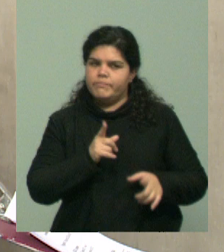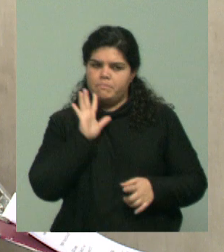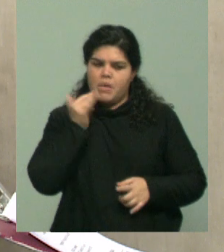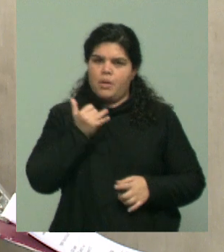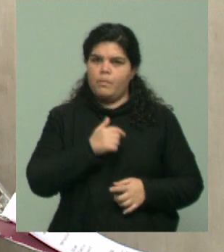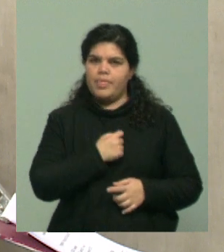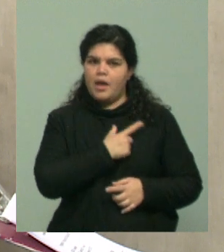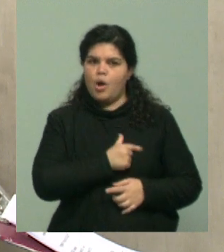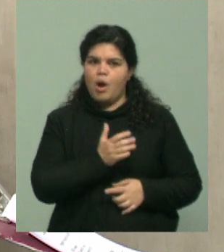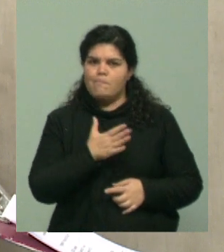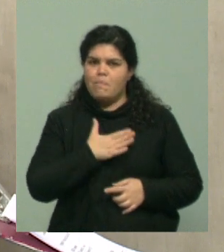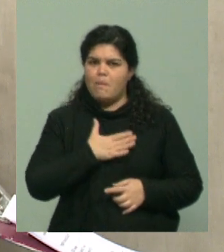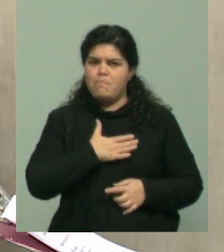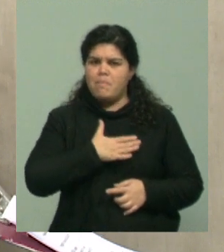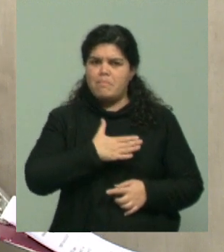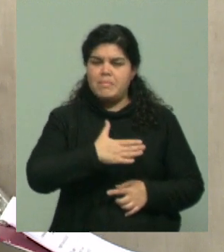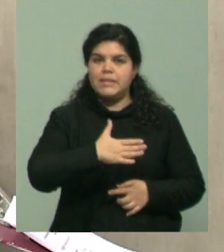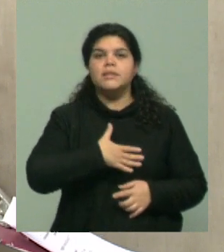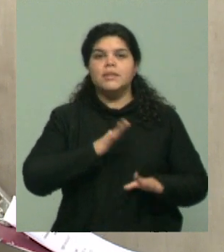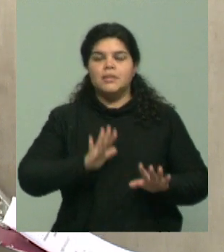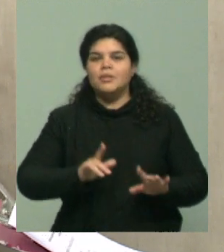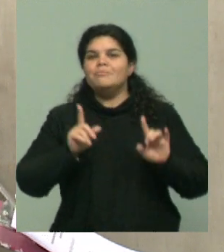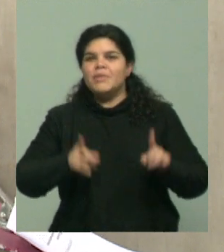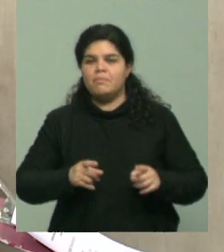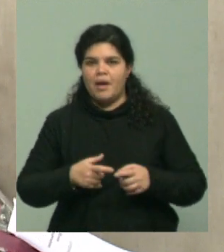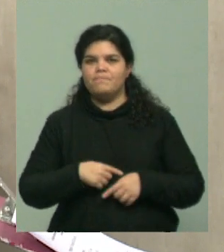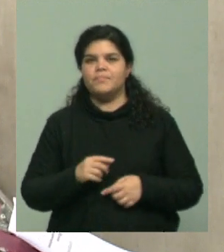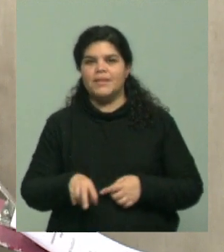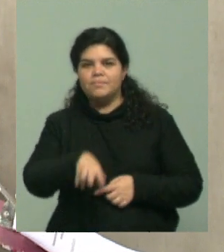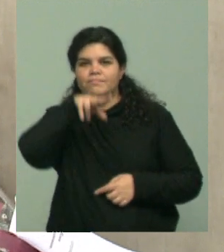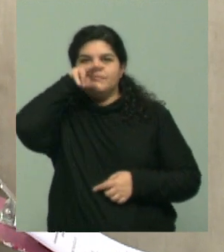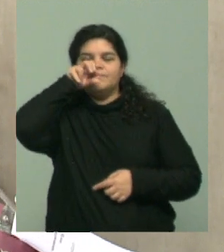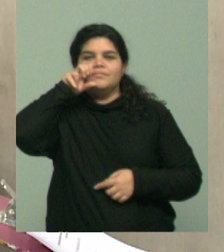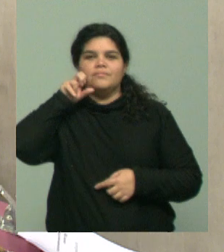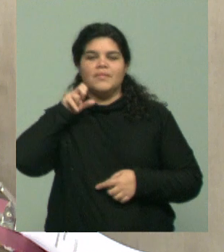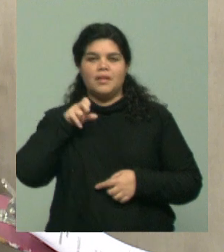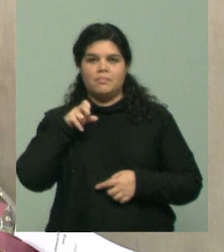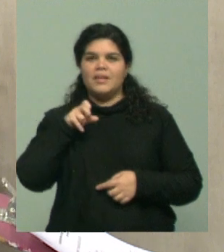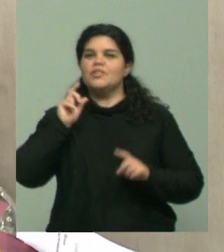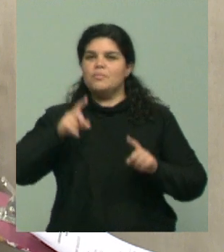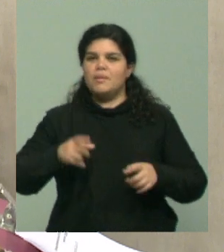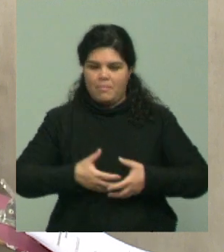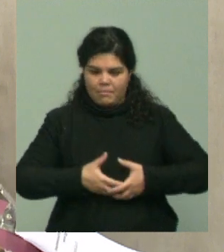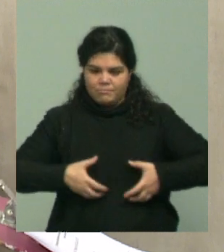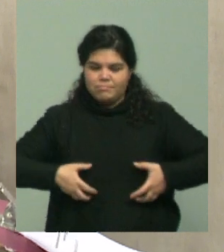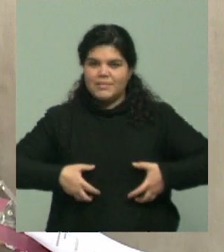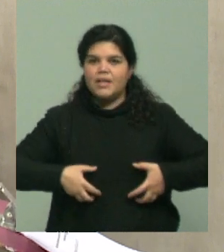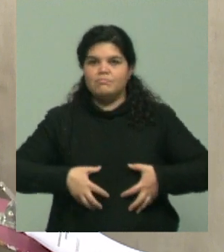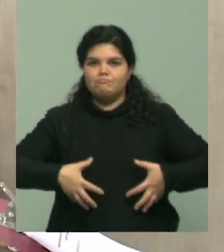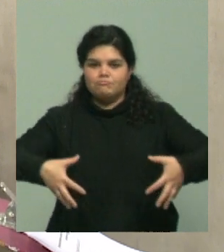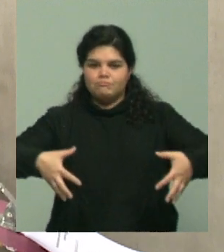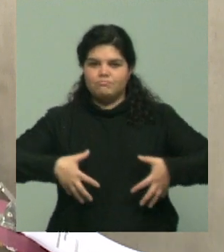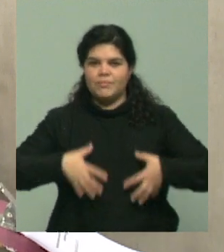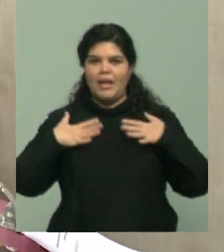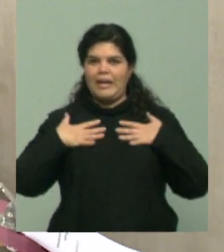bueno, nosotros con la respiración abdominal, que es la primera respiración que enseñamos en yoga, uh-huh, y es la primera respiración